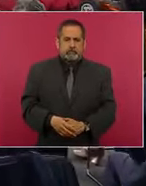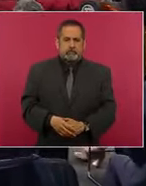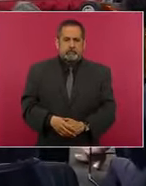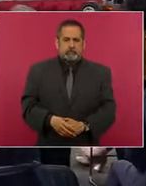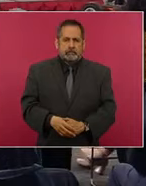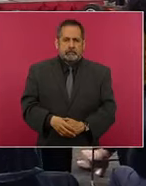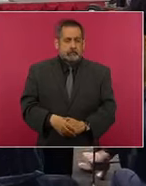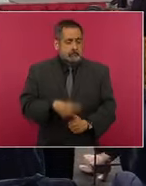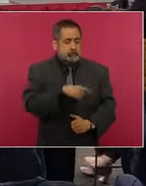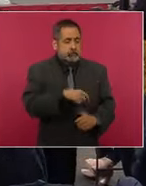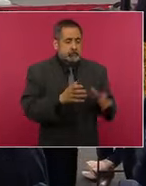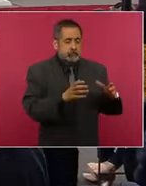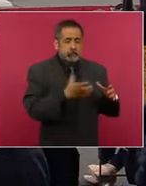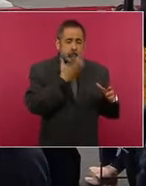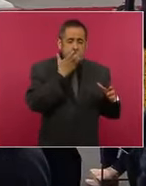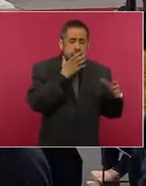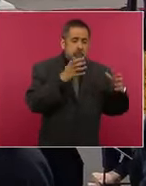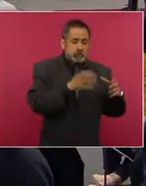Los conservadores